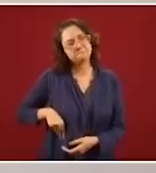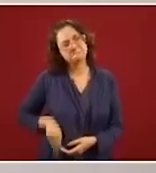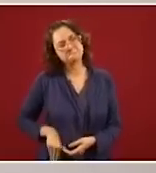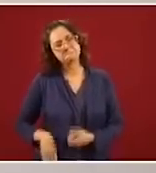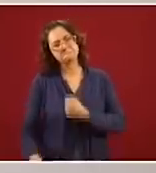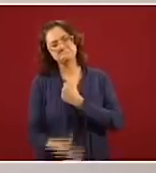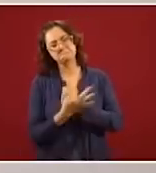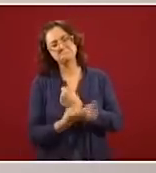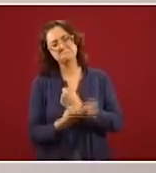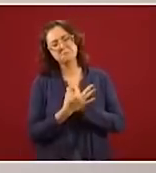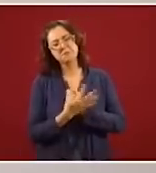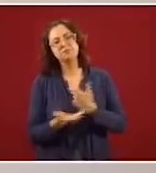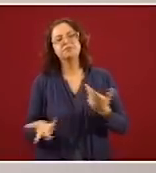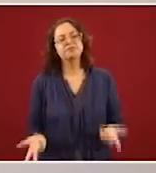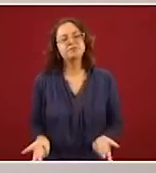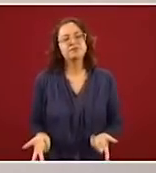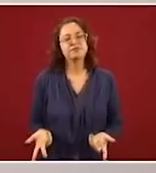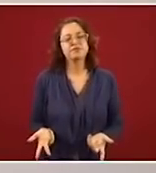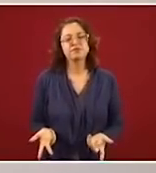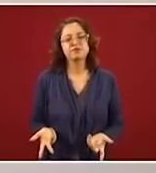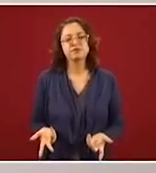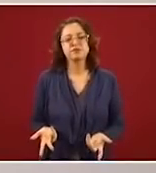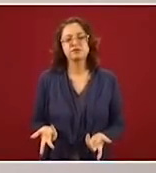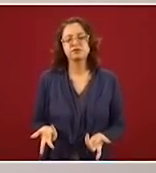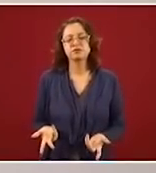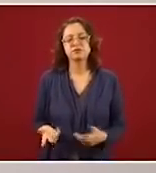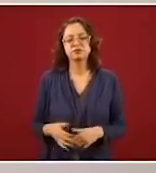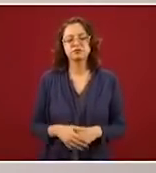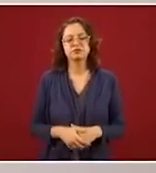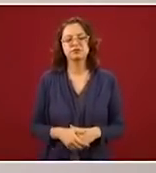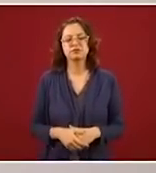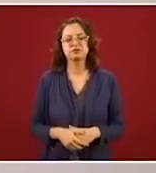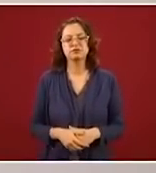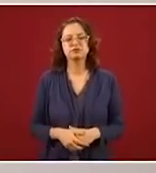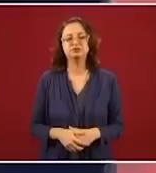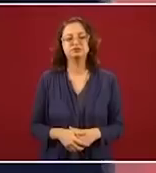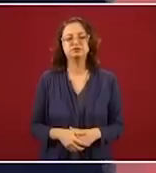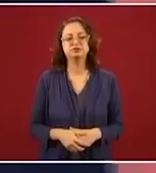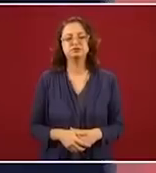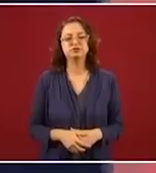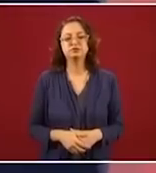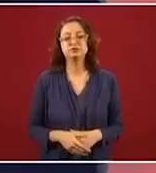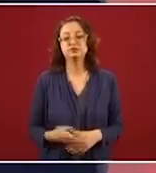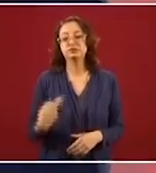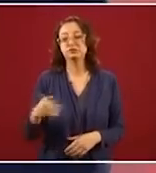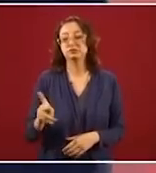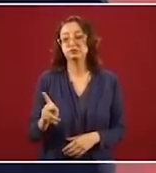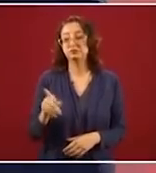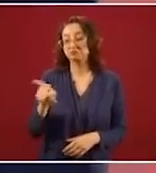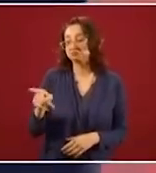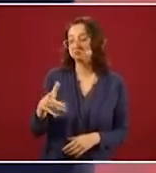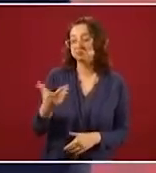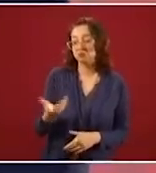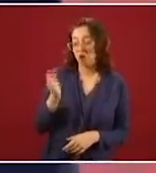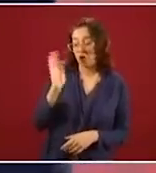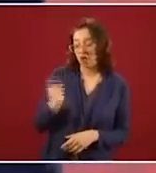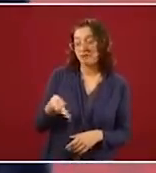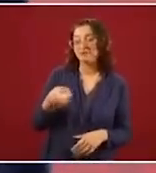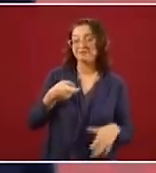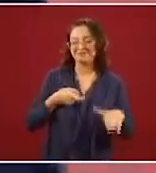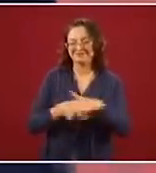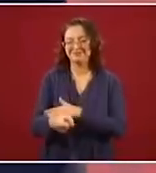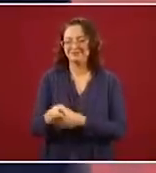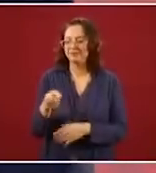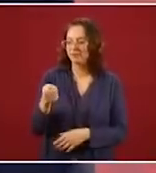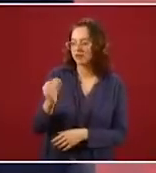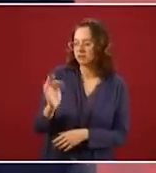Si no te corrompes, no ganas. ¿Y qué te vas a poner a defender al